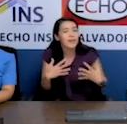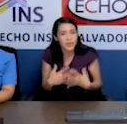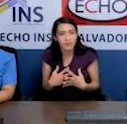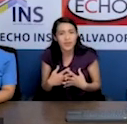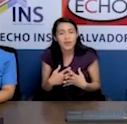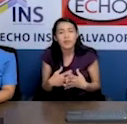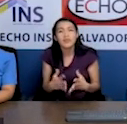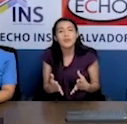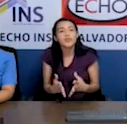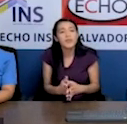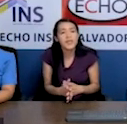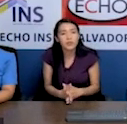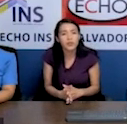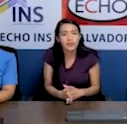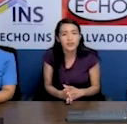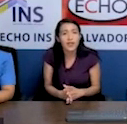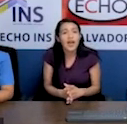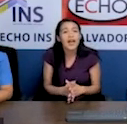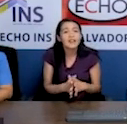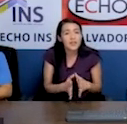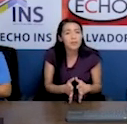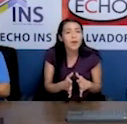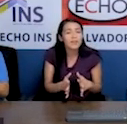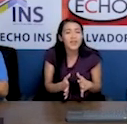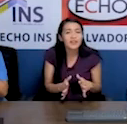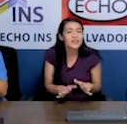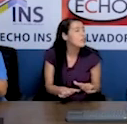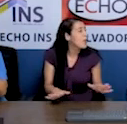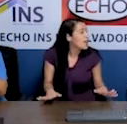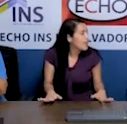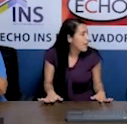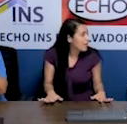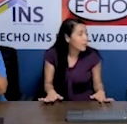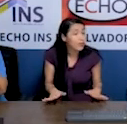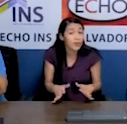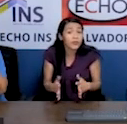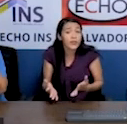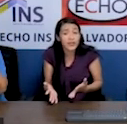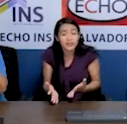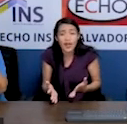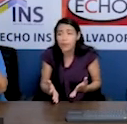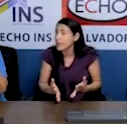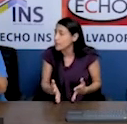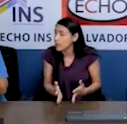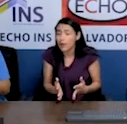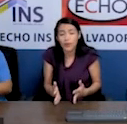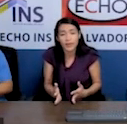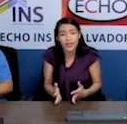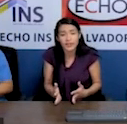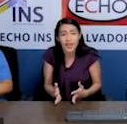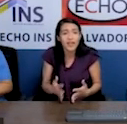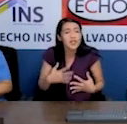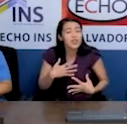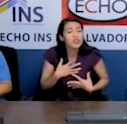no es para mí? Pues tenemos similitudes. Atendemos a pacientes de todas las edades, porque una urgencia paliativa